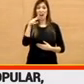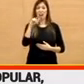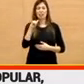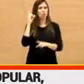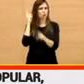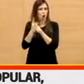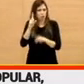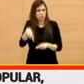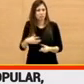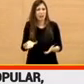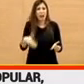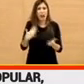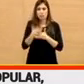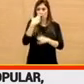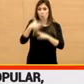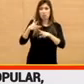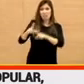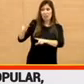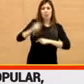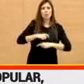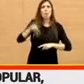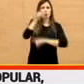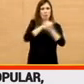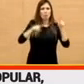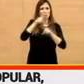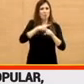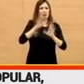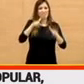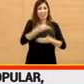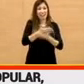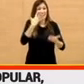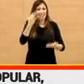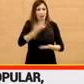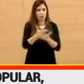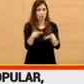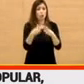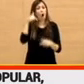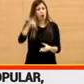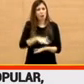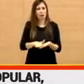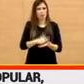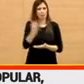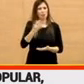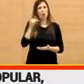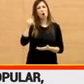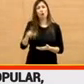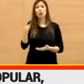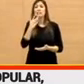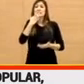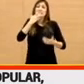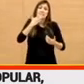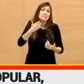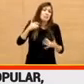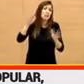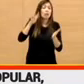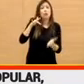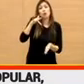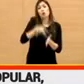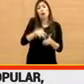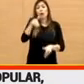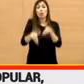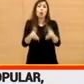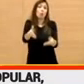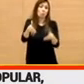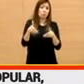nos genera esos problemas en la calle, que es de lo que deberíamos estar hablando y no de la hipotética situación de elecciones anticipadas. Venimos de una